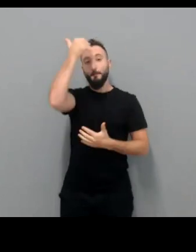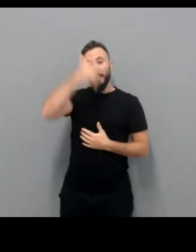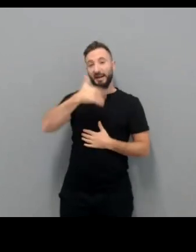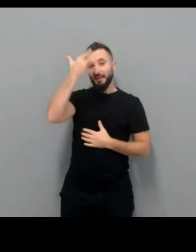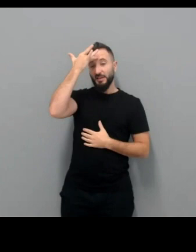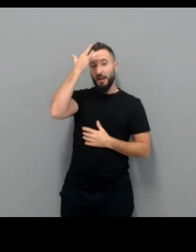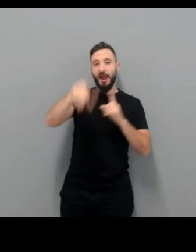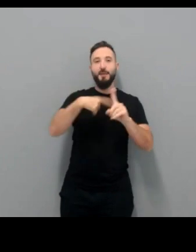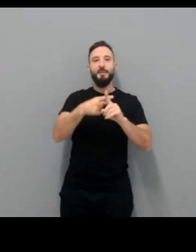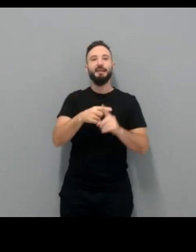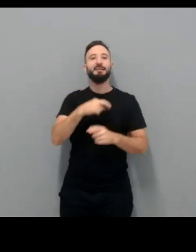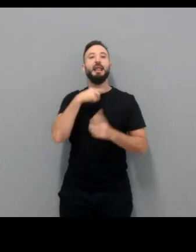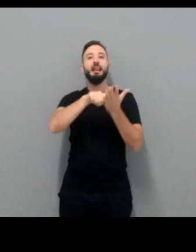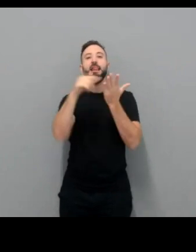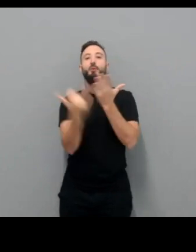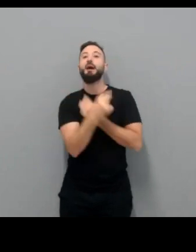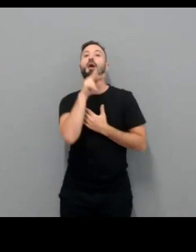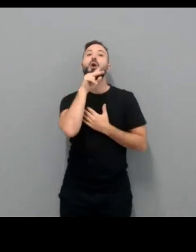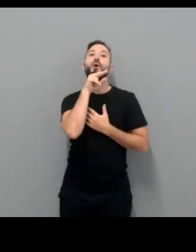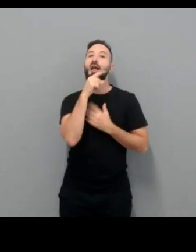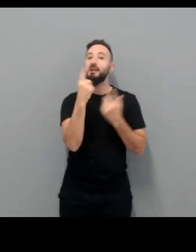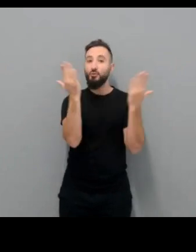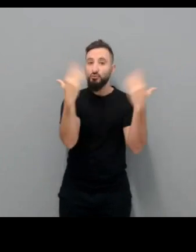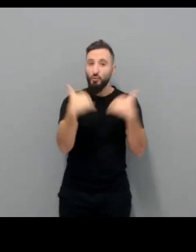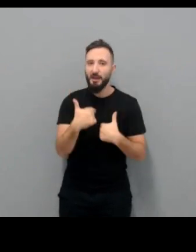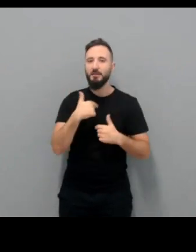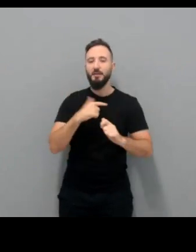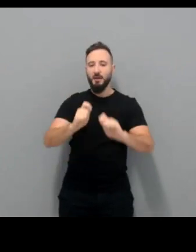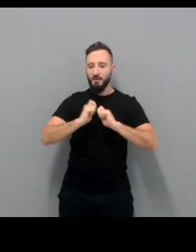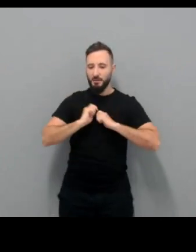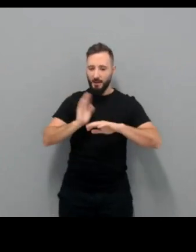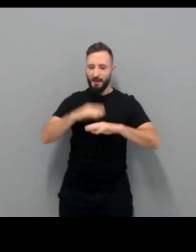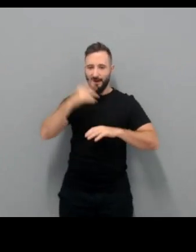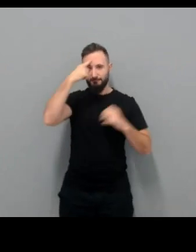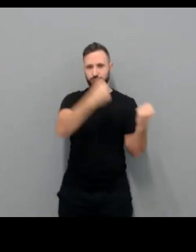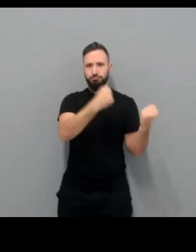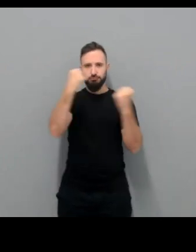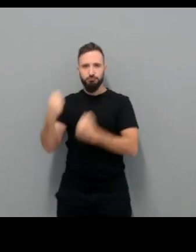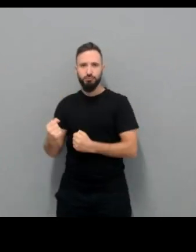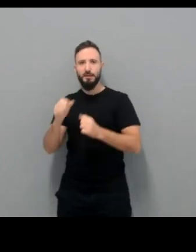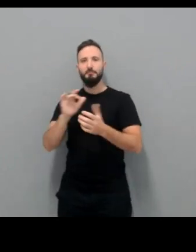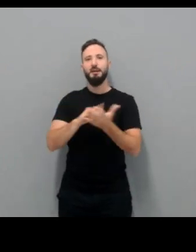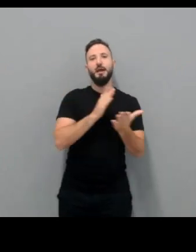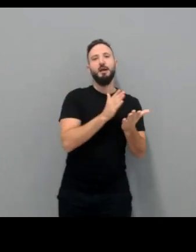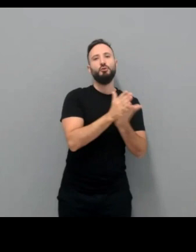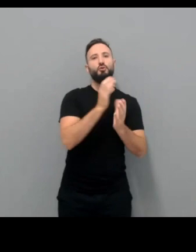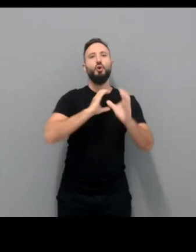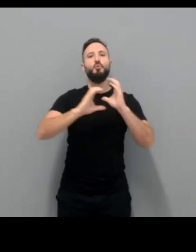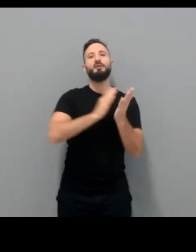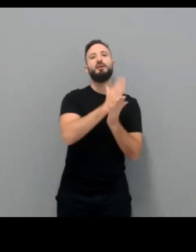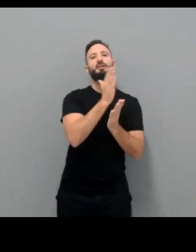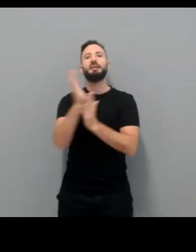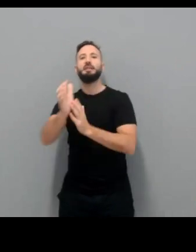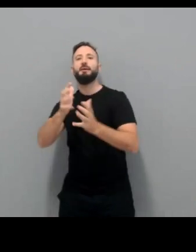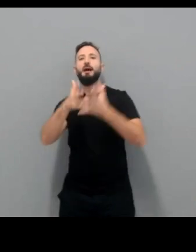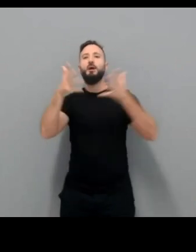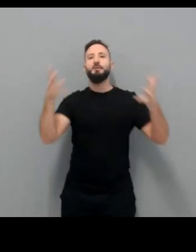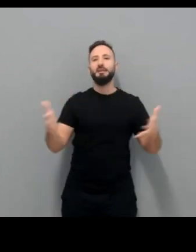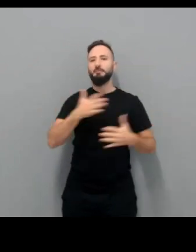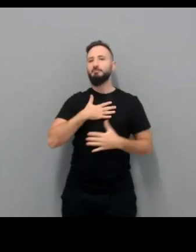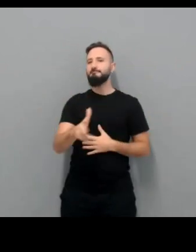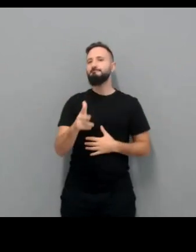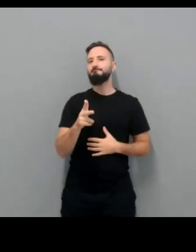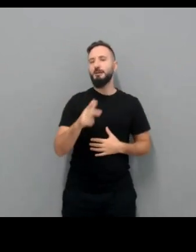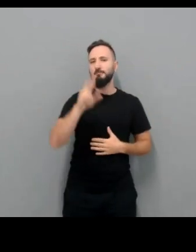y ausencia de lenguaje oral me ha convertido en especialista en comunicación aumentativa y alternativa por derecho. Lo esencial